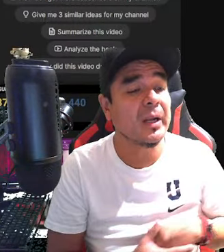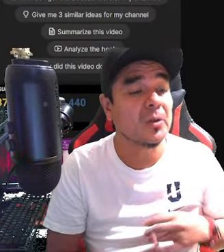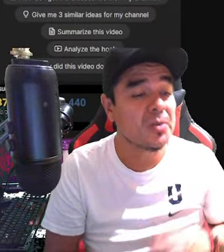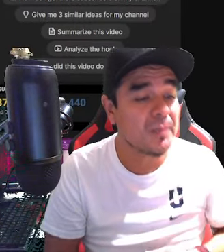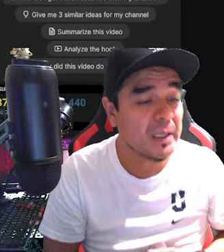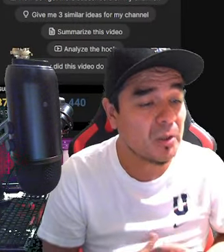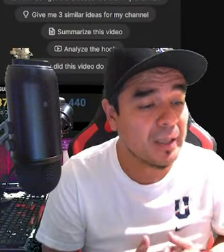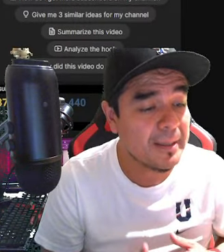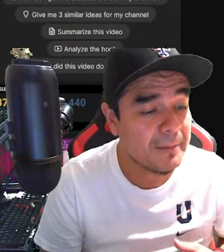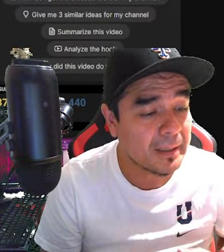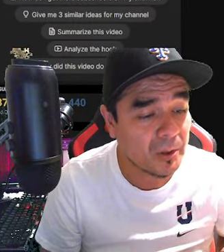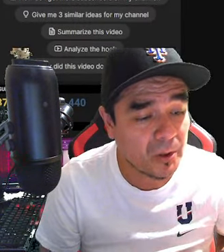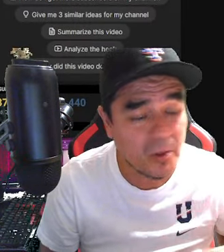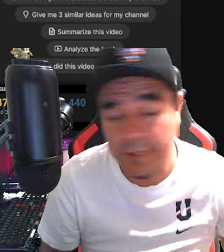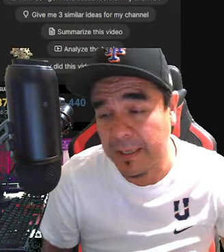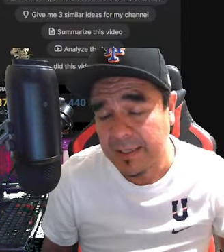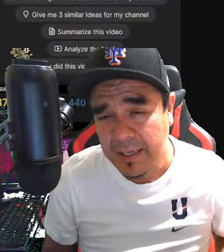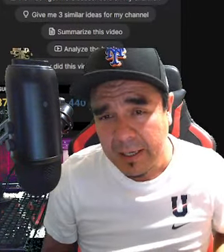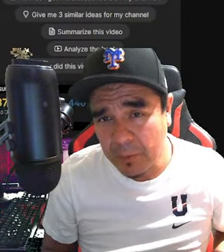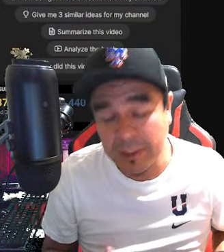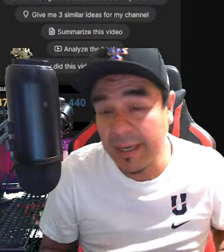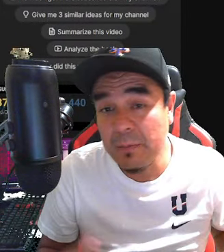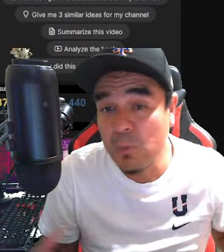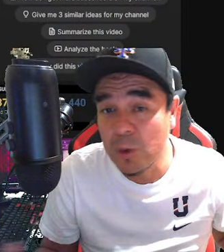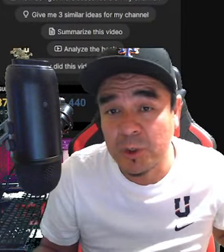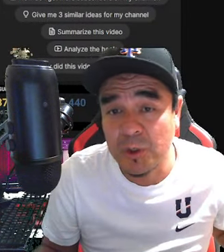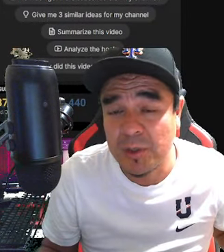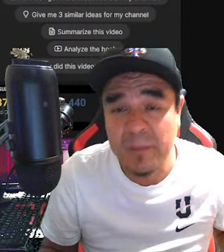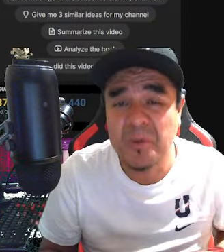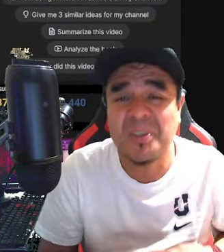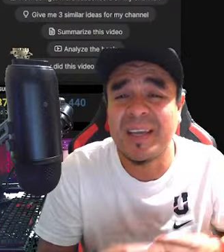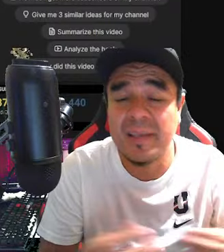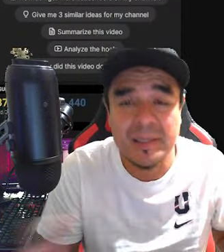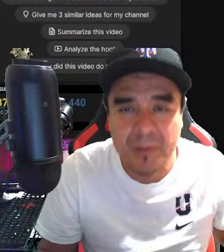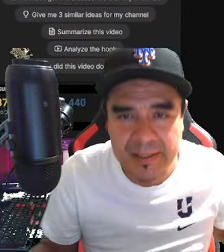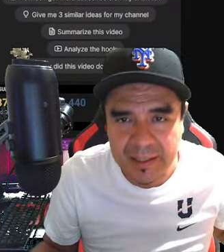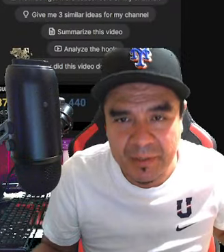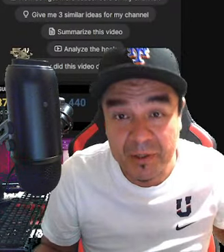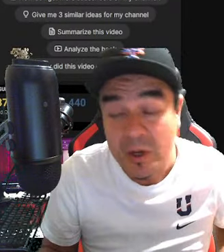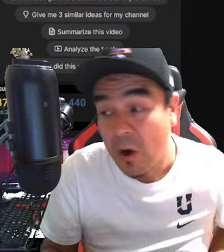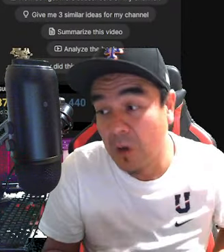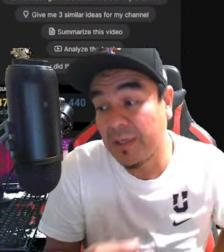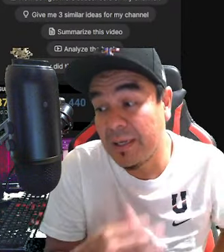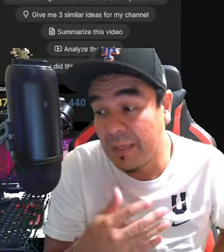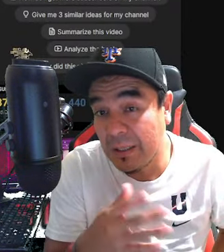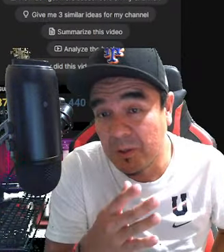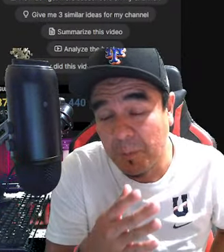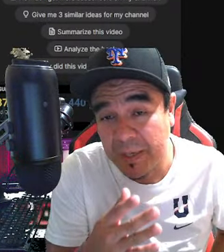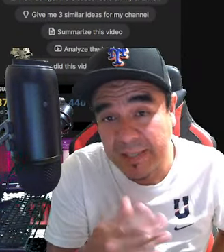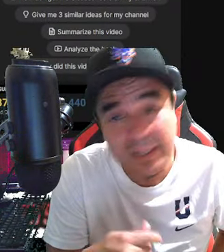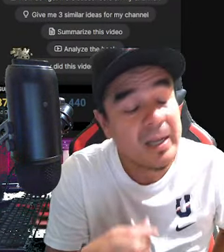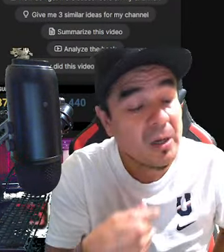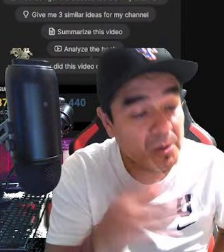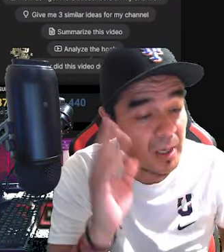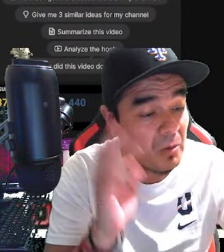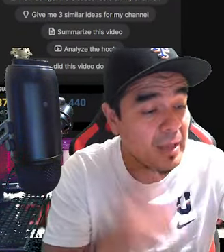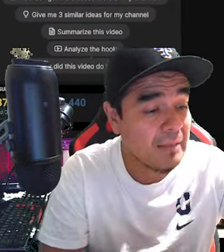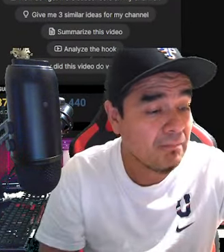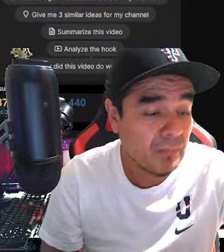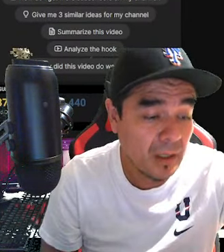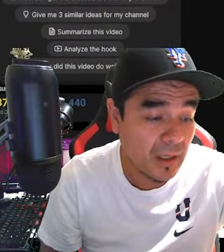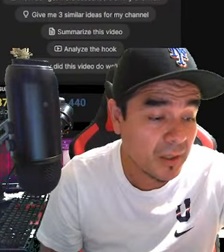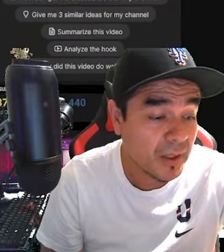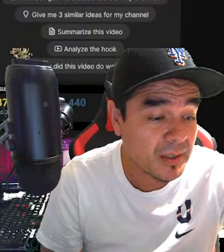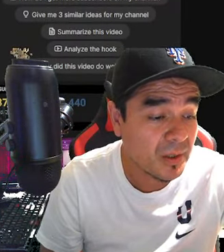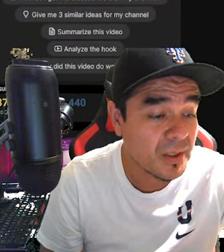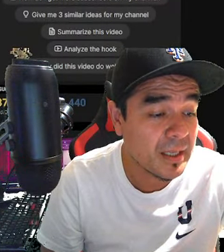un reconocimiento, Heriberto Olivas, porque hay muchos que ni eso hacen, amigos. O si les mandan un superchat, los saludan.